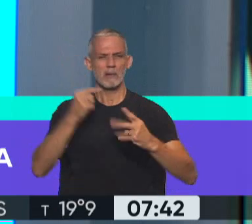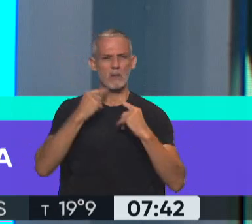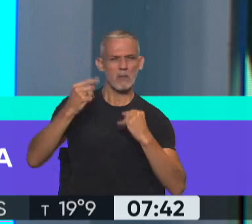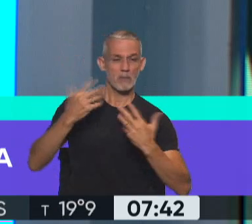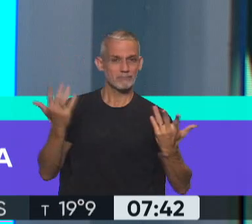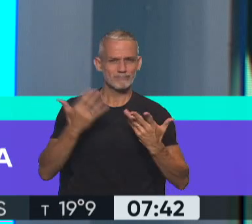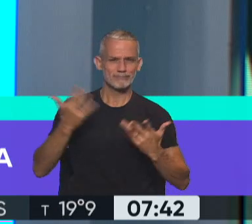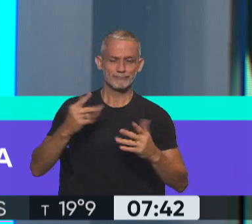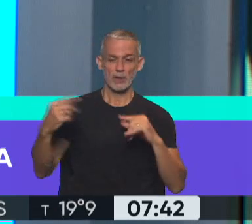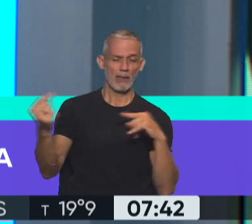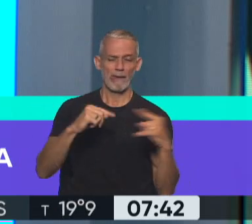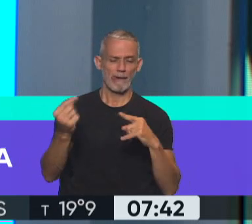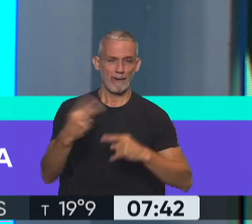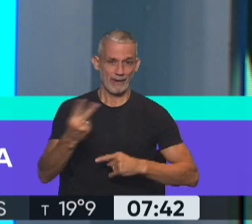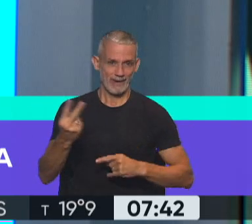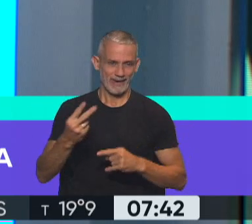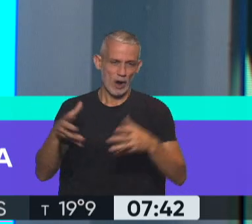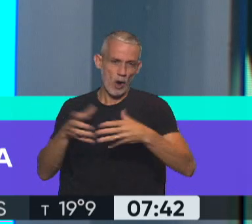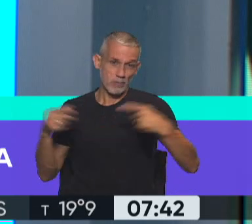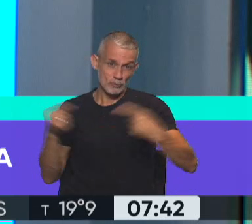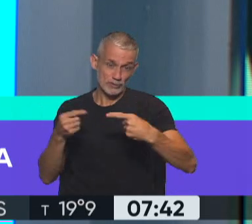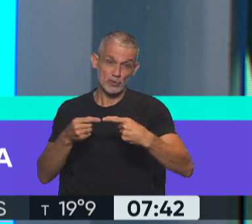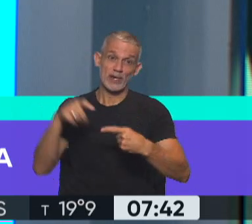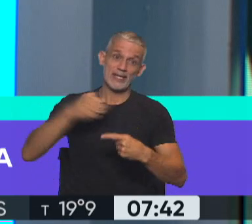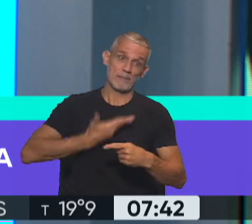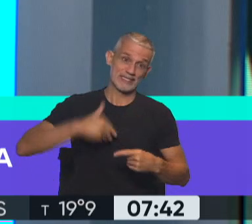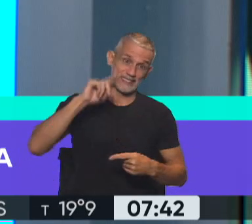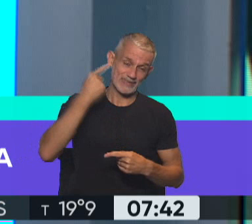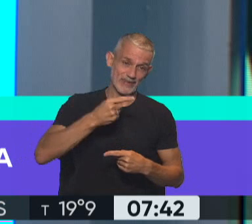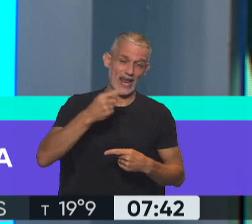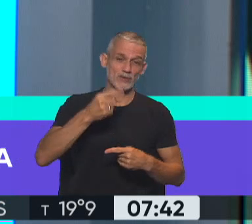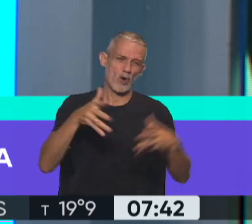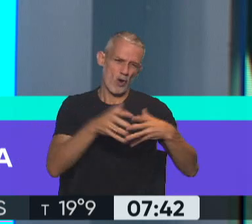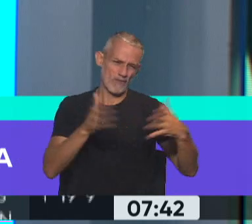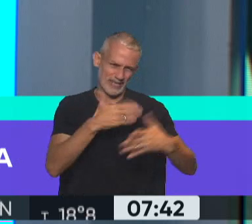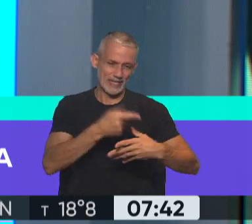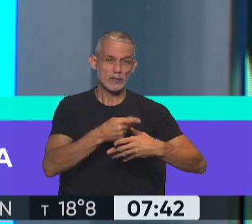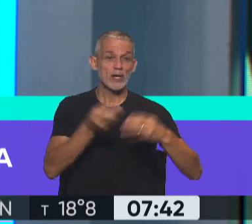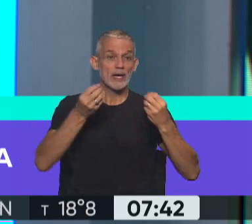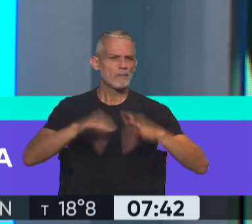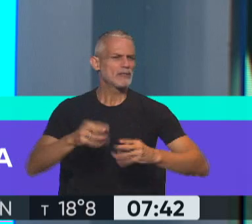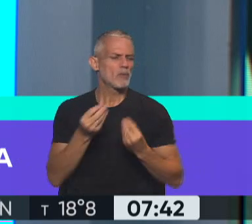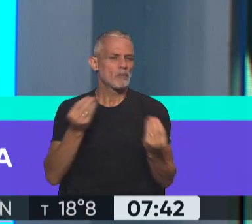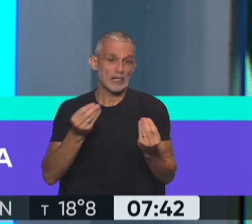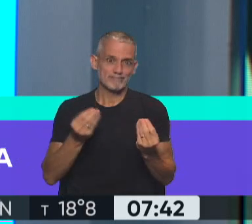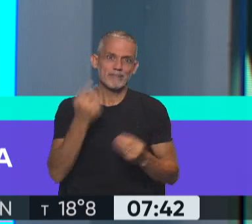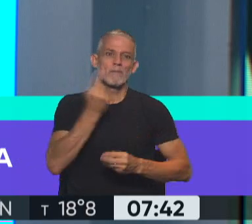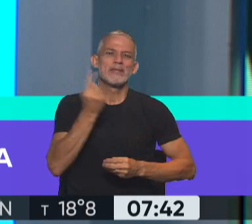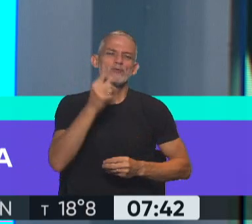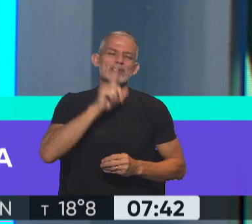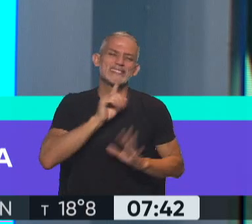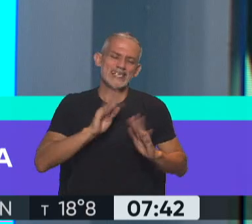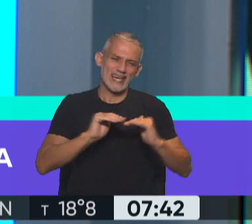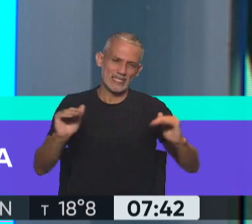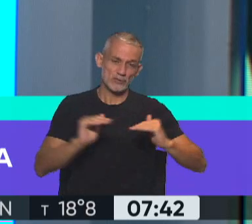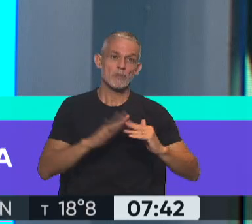este entredicho entre la oposición y en este caso el presidente o el oficialismo arrancó precisamente por el minuto de silencio, pero